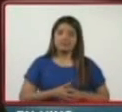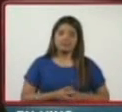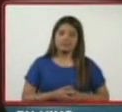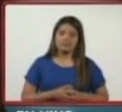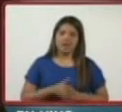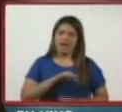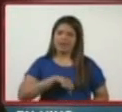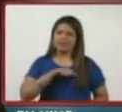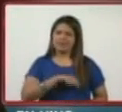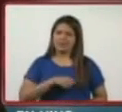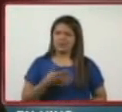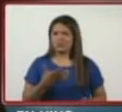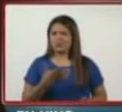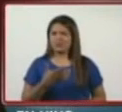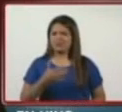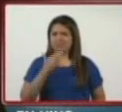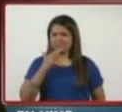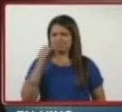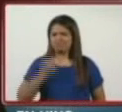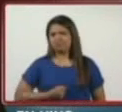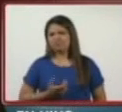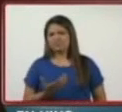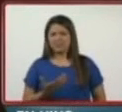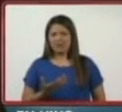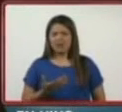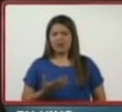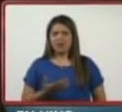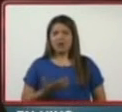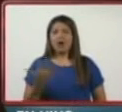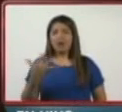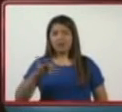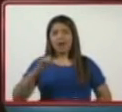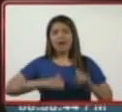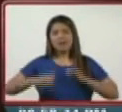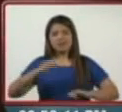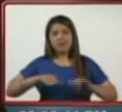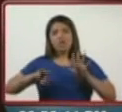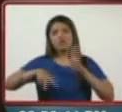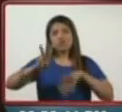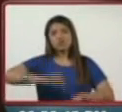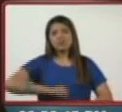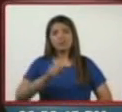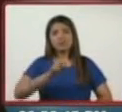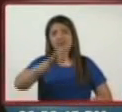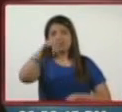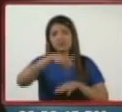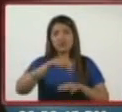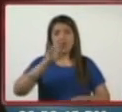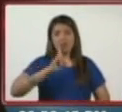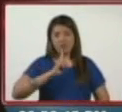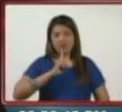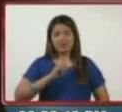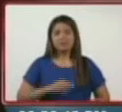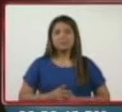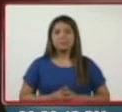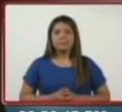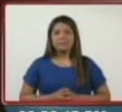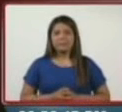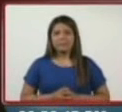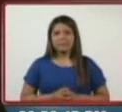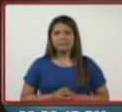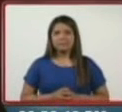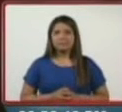actitud absolutamente hostil, donde resultaron heridos 12 policías nacionales bolivarianos. Dentro de ellos,